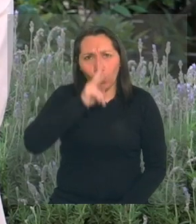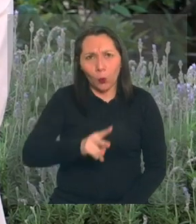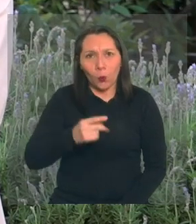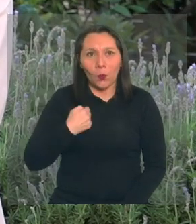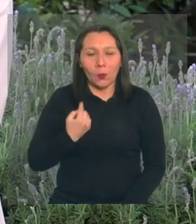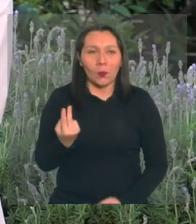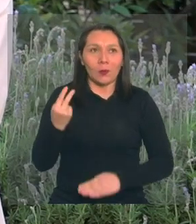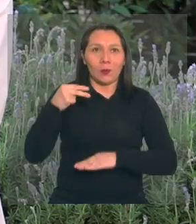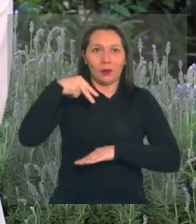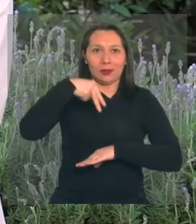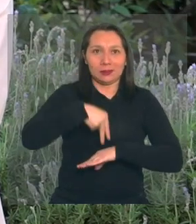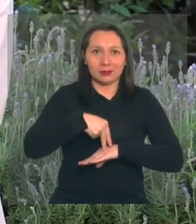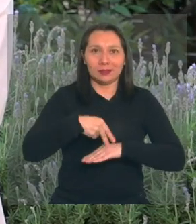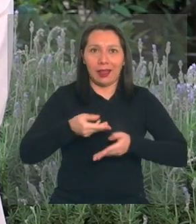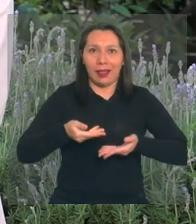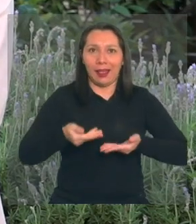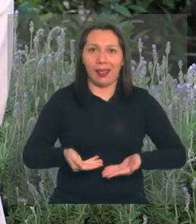acá,